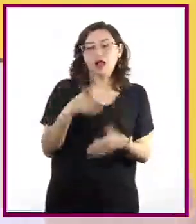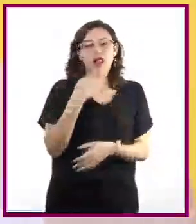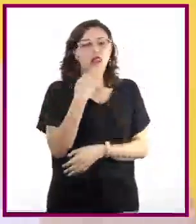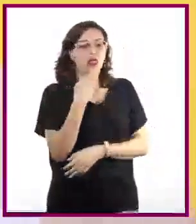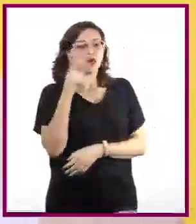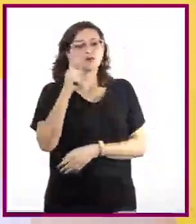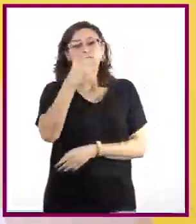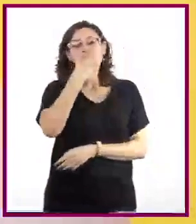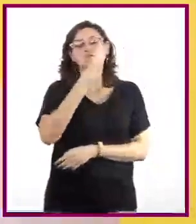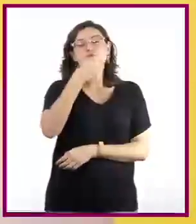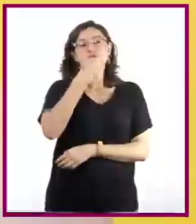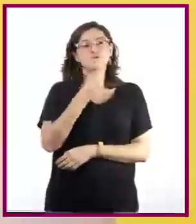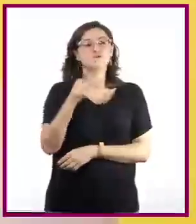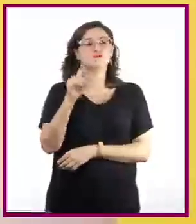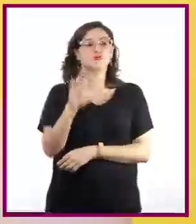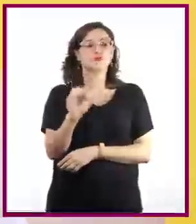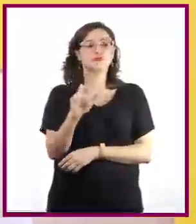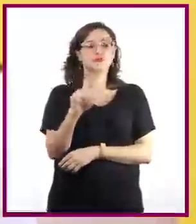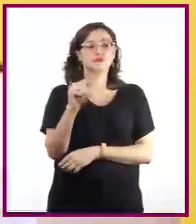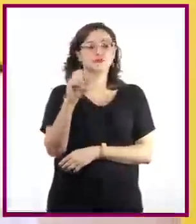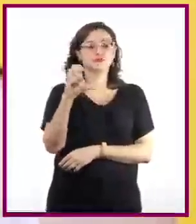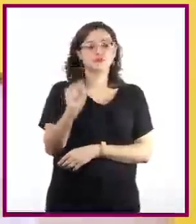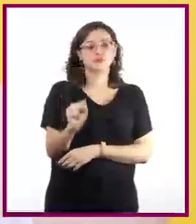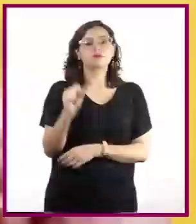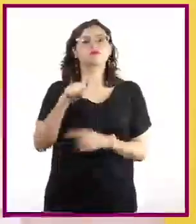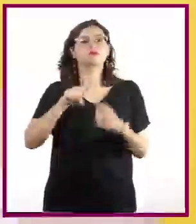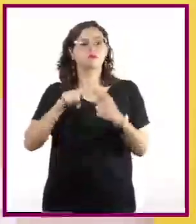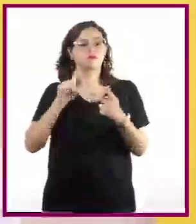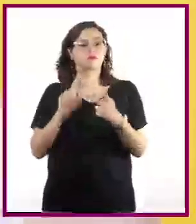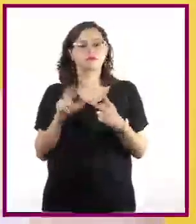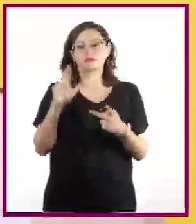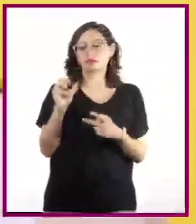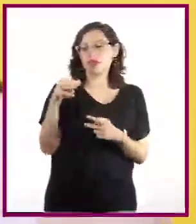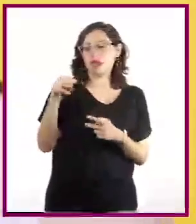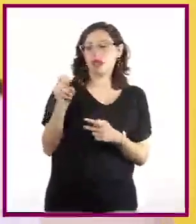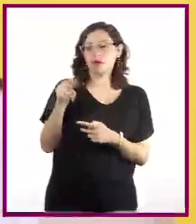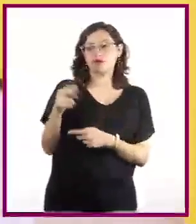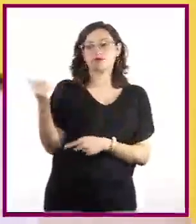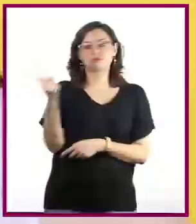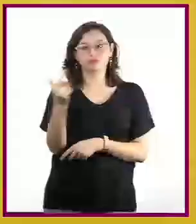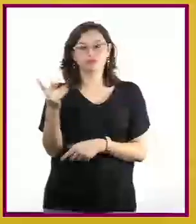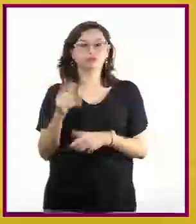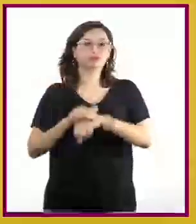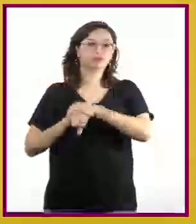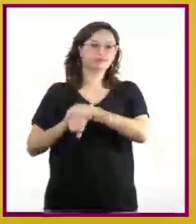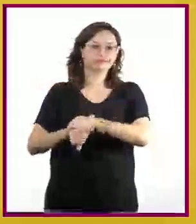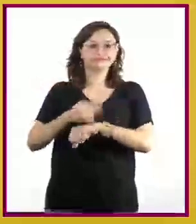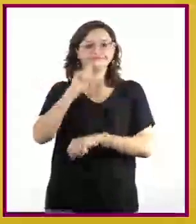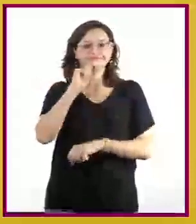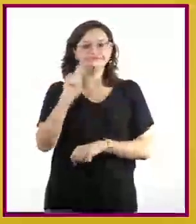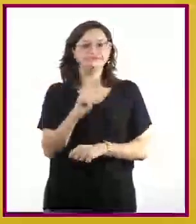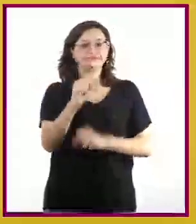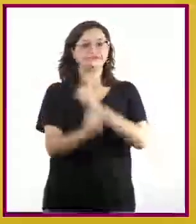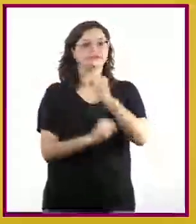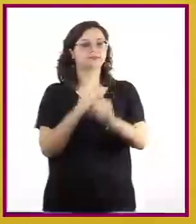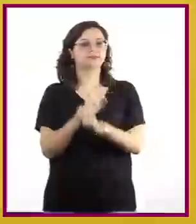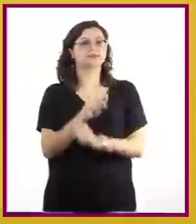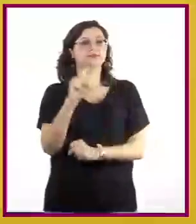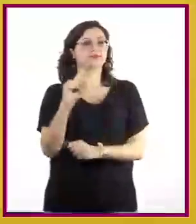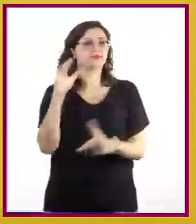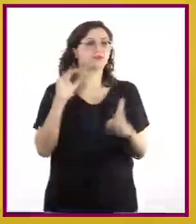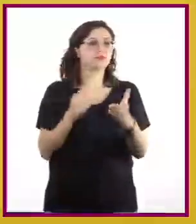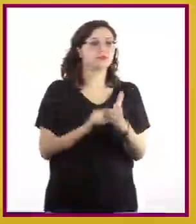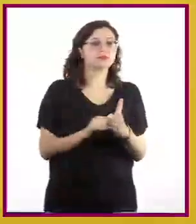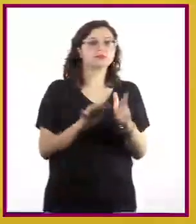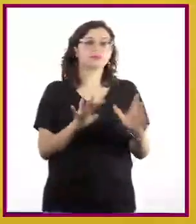de Carlos Fenol, y a la que también asistía Ramón Sige, quienes fueron sus mejores amigos. En 1930